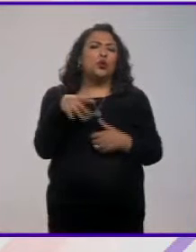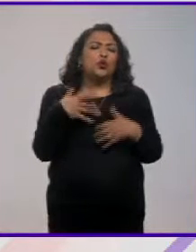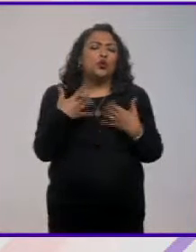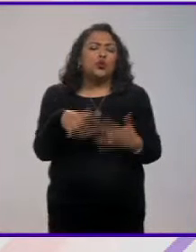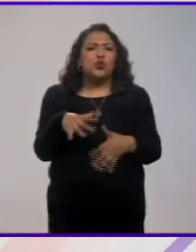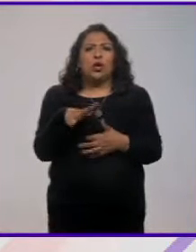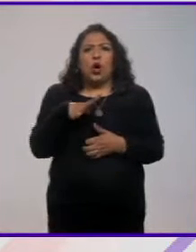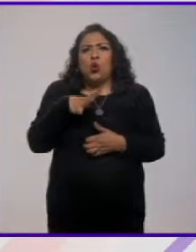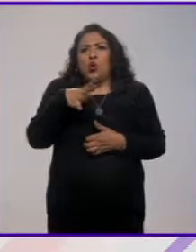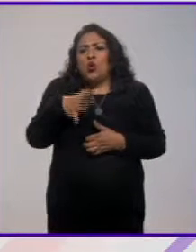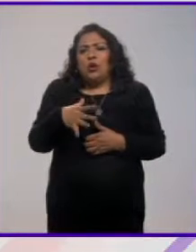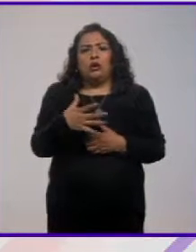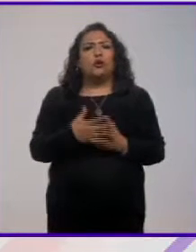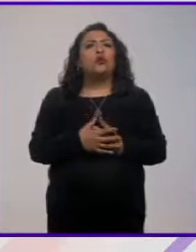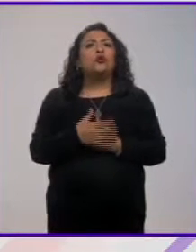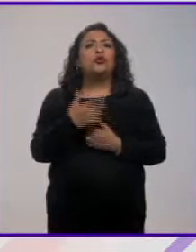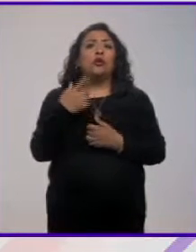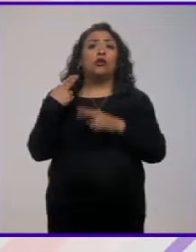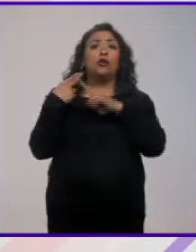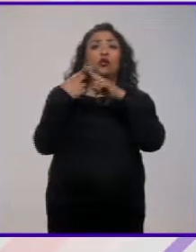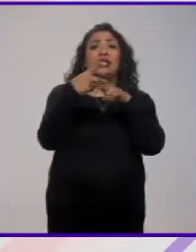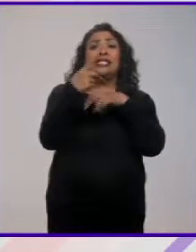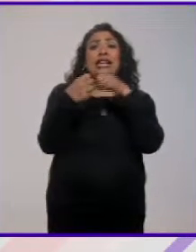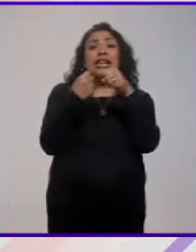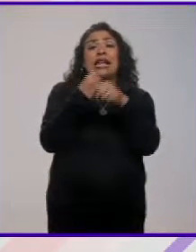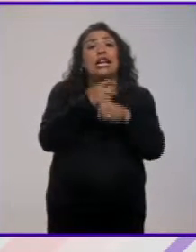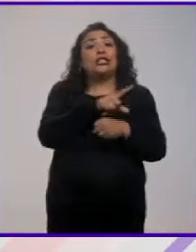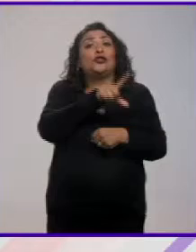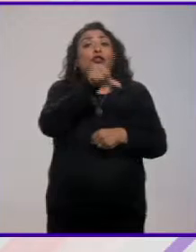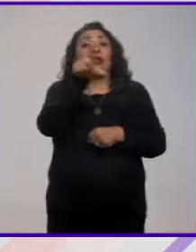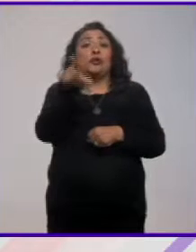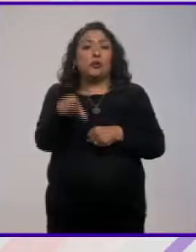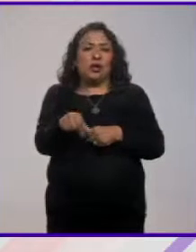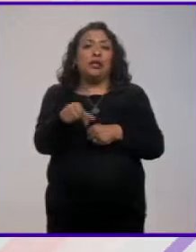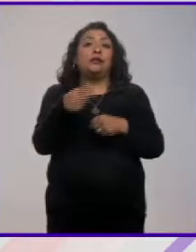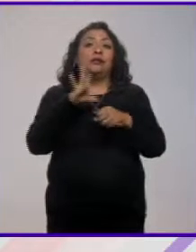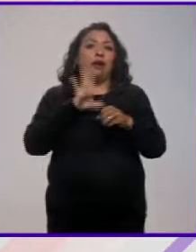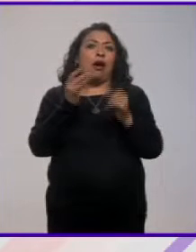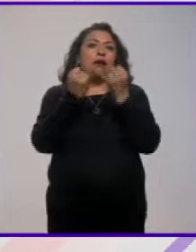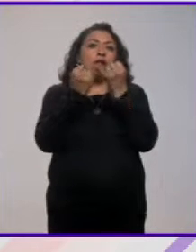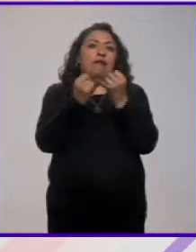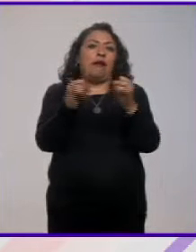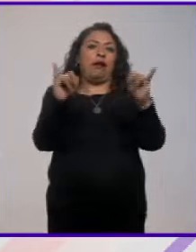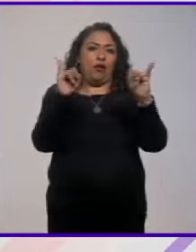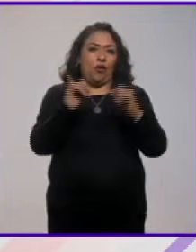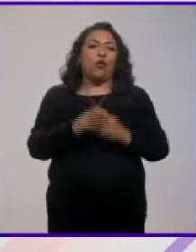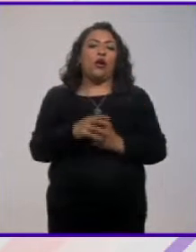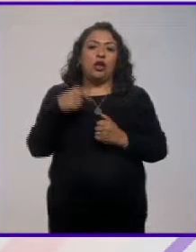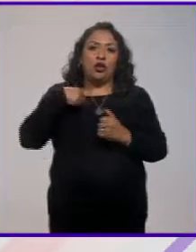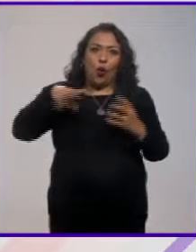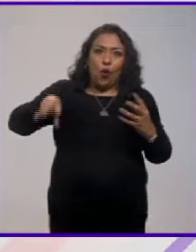privilegio, a 100 años de distancia que fue inaugurado, sí,